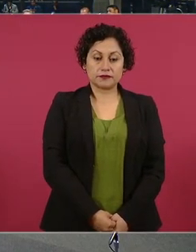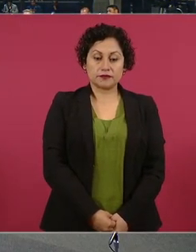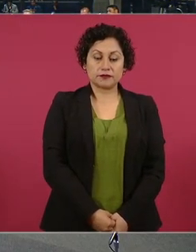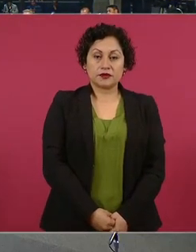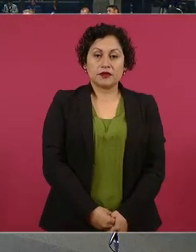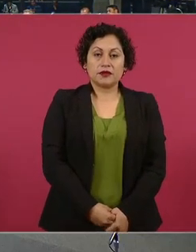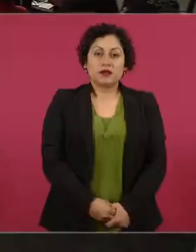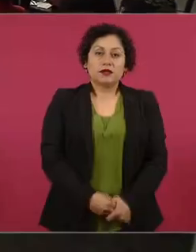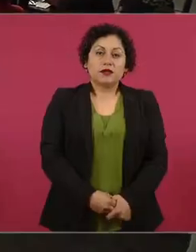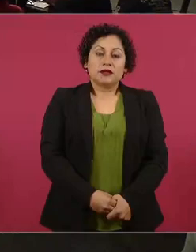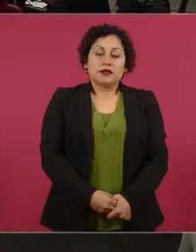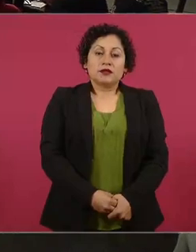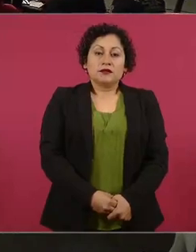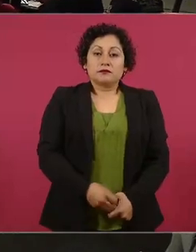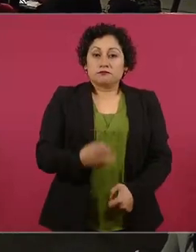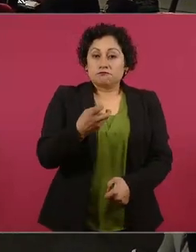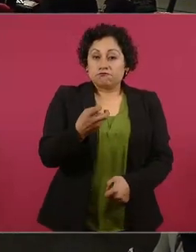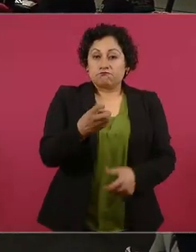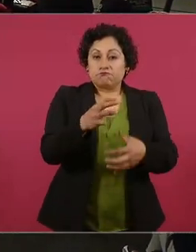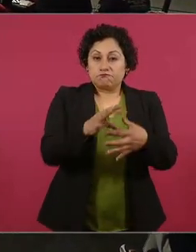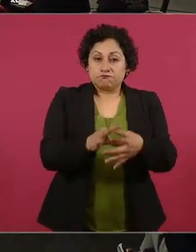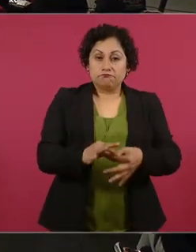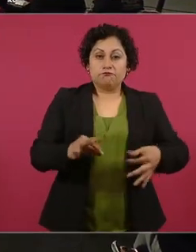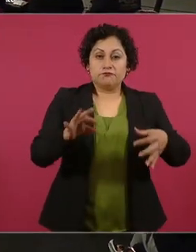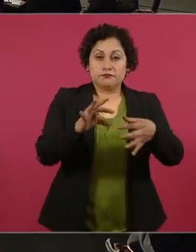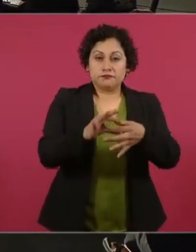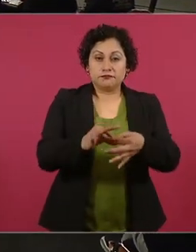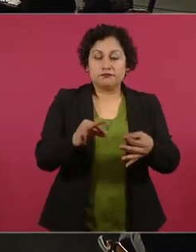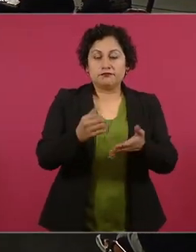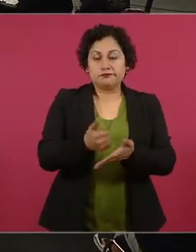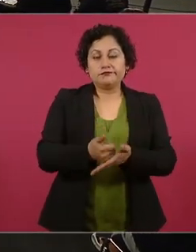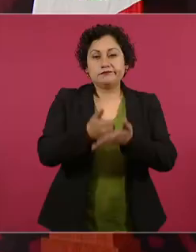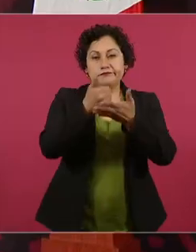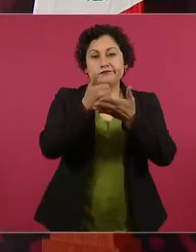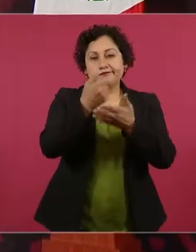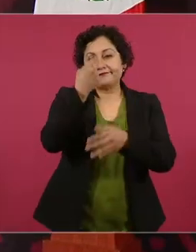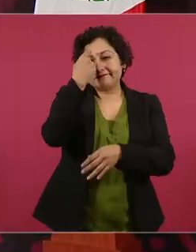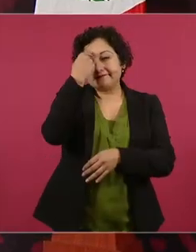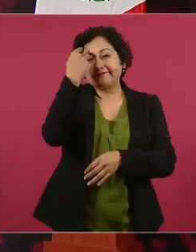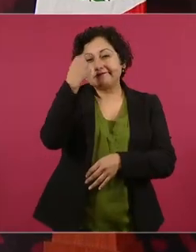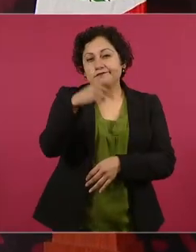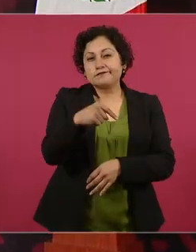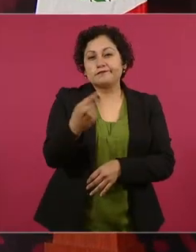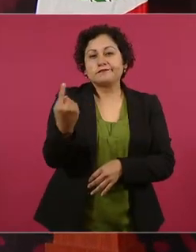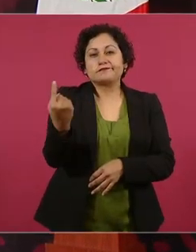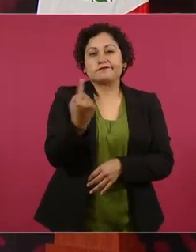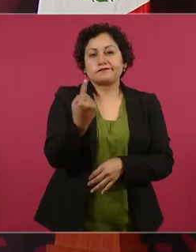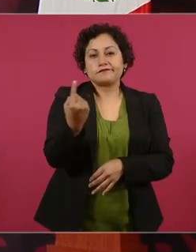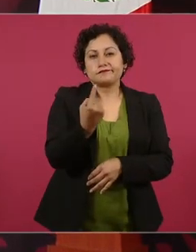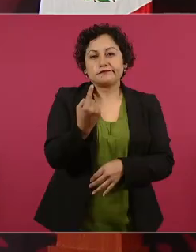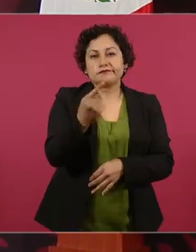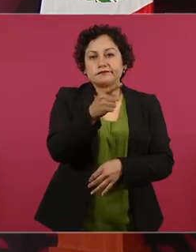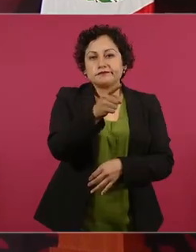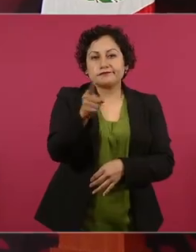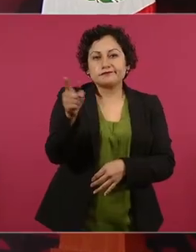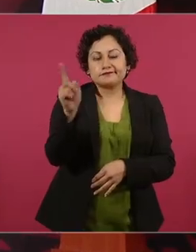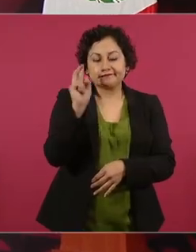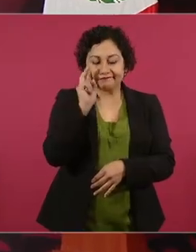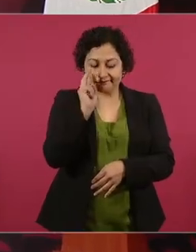Todo esto ayuda para entender el fracaso